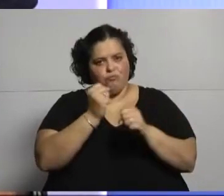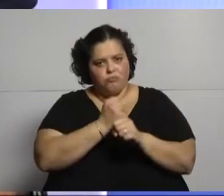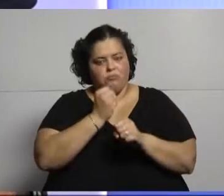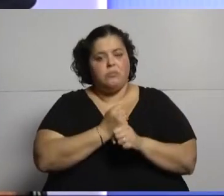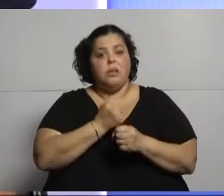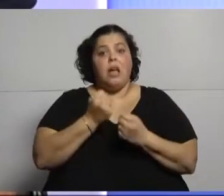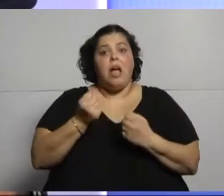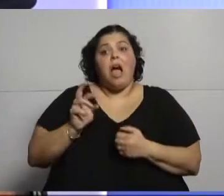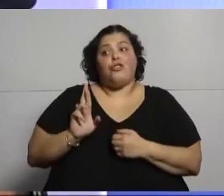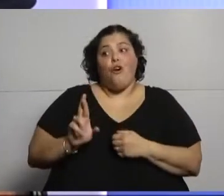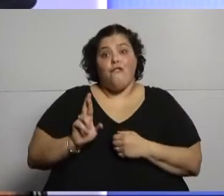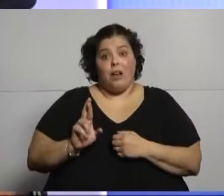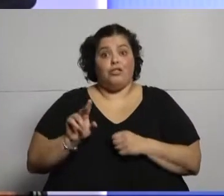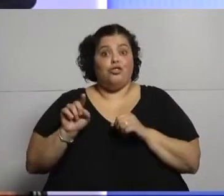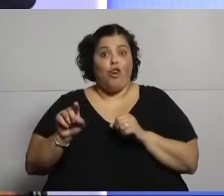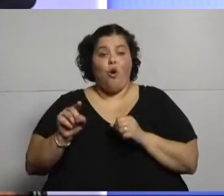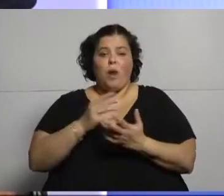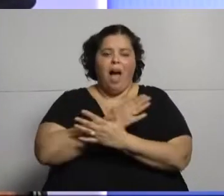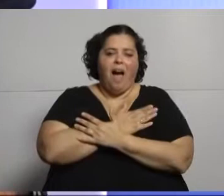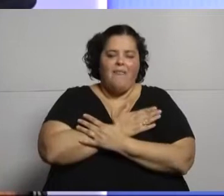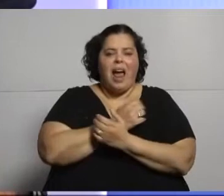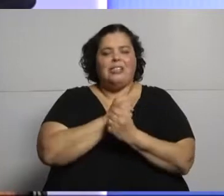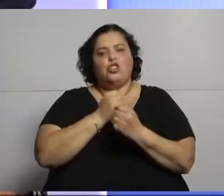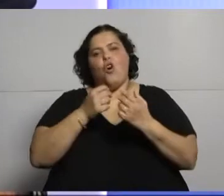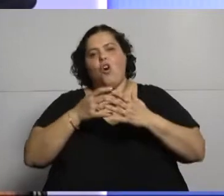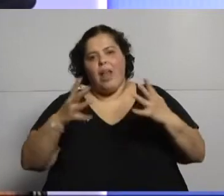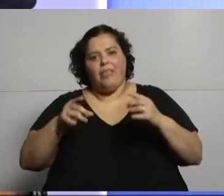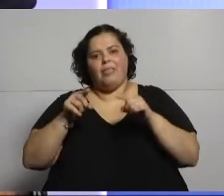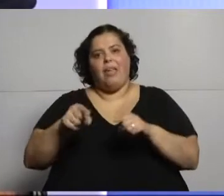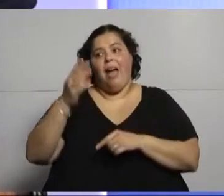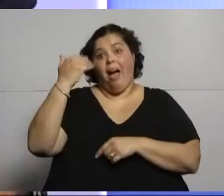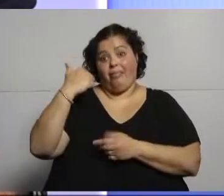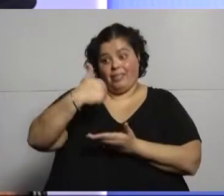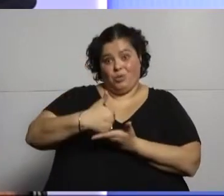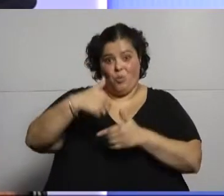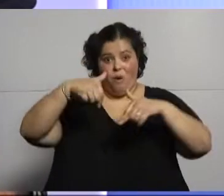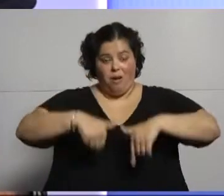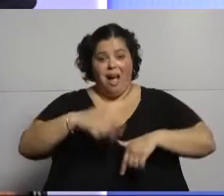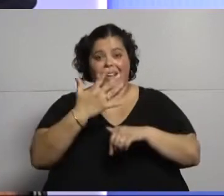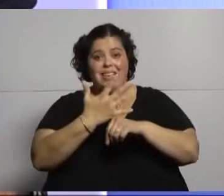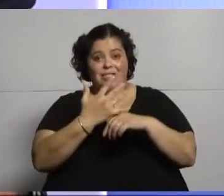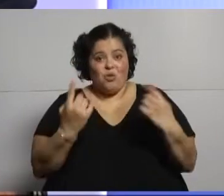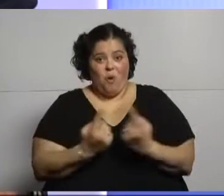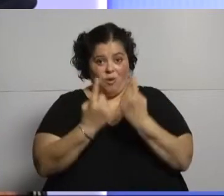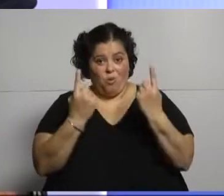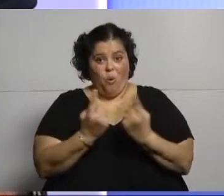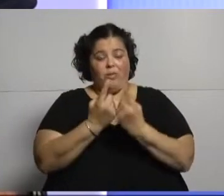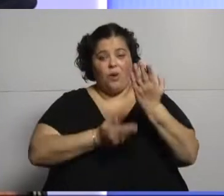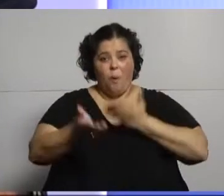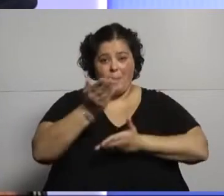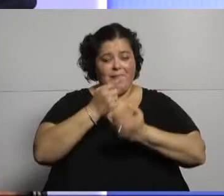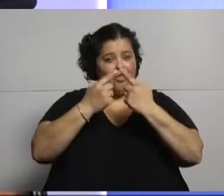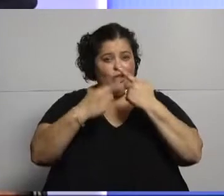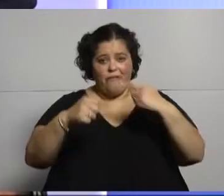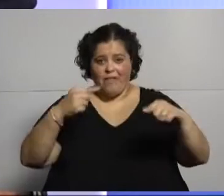Roberto, un abrazo grande. Roberto estuvo por acá con nosotros en el quinto evento de Ciudad Inteligente, compartiendo diferentes experiencias. Un gusto